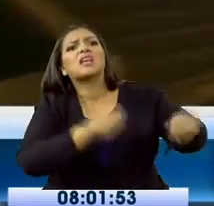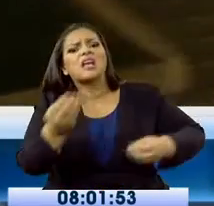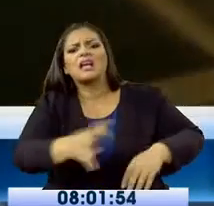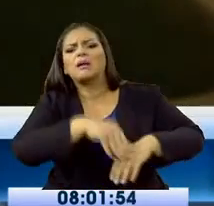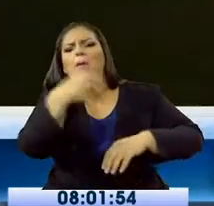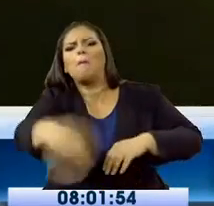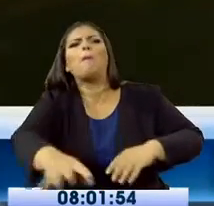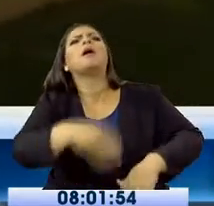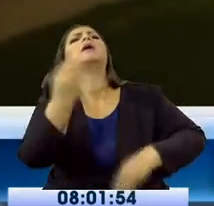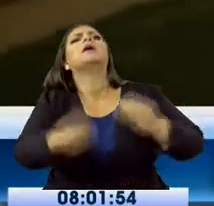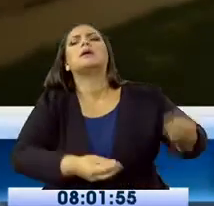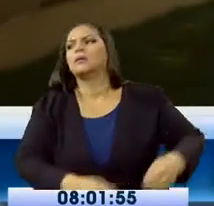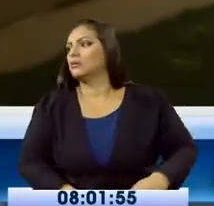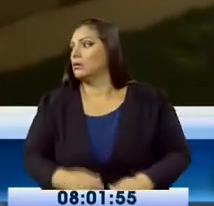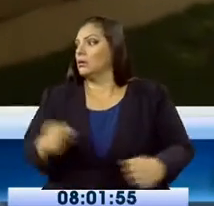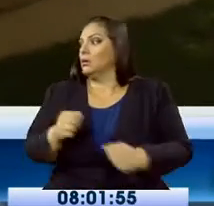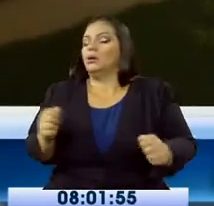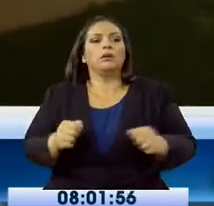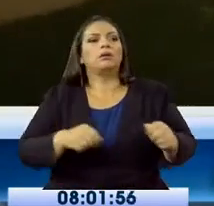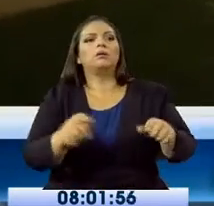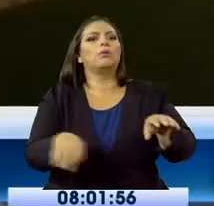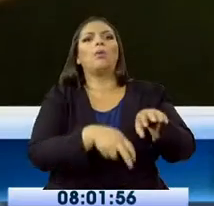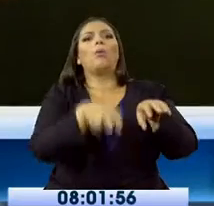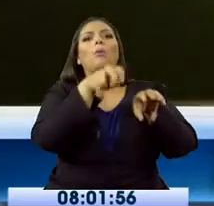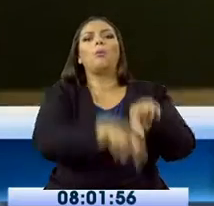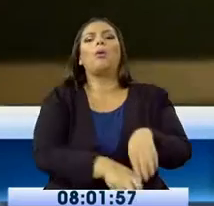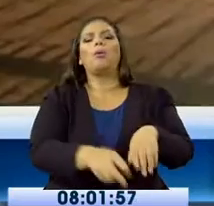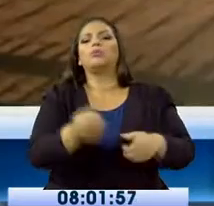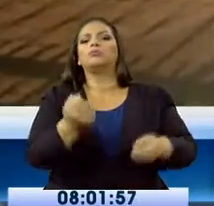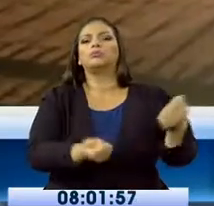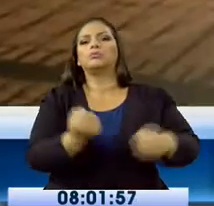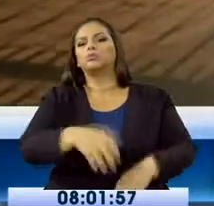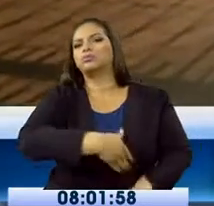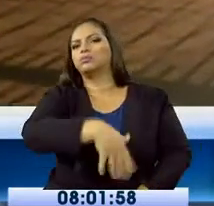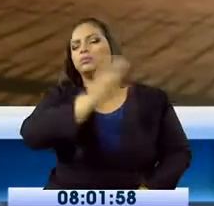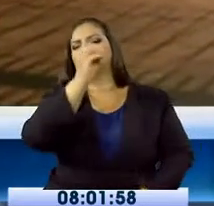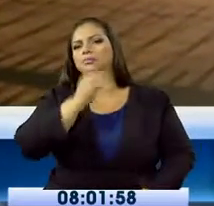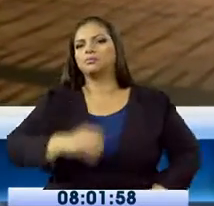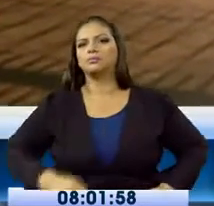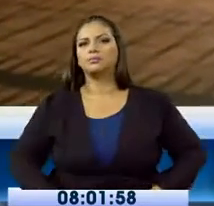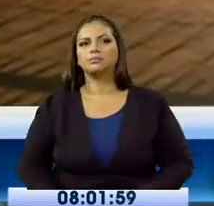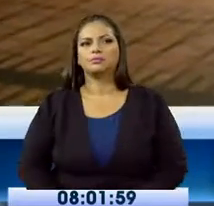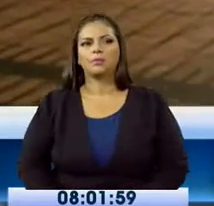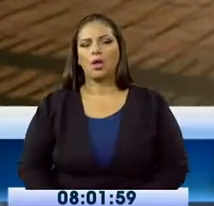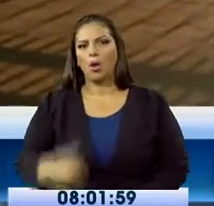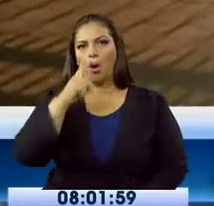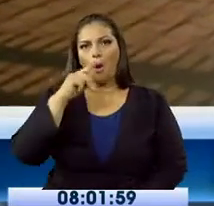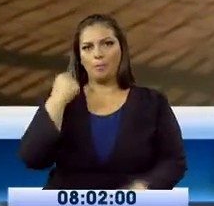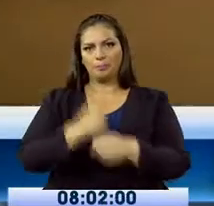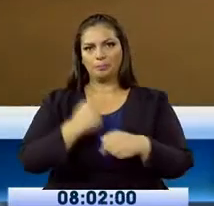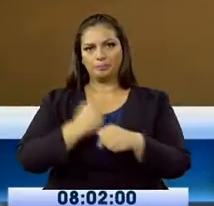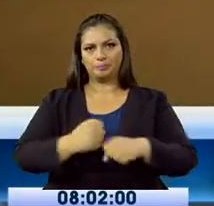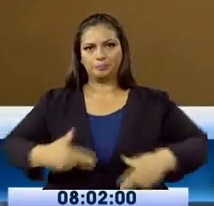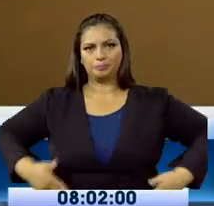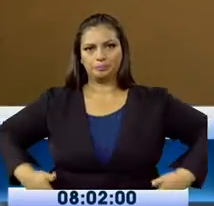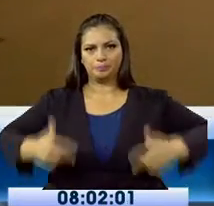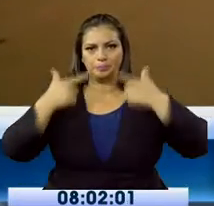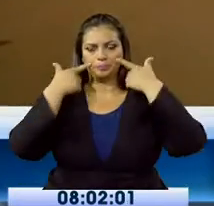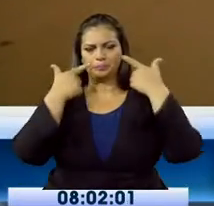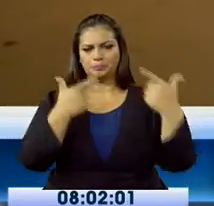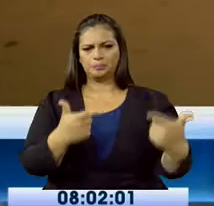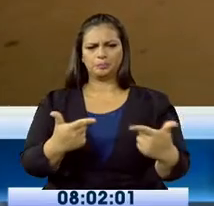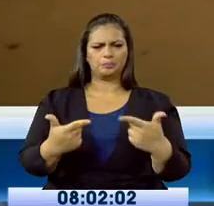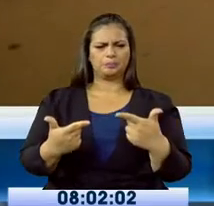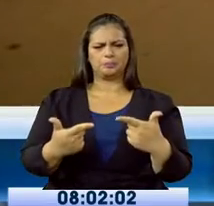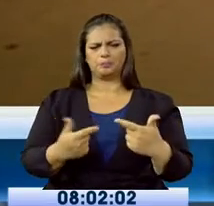Ella no me paró bola, sino que cogió, bajó y se metió al carro y se fueron rapidito. El guardia de seguridad del Camposanto aseguró no haber